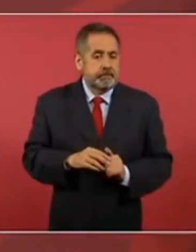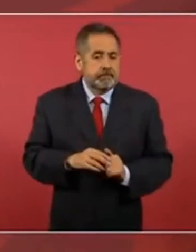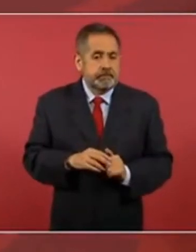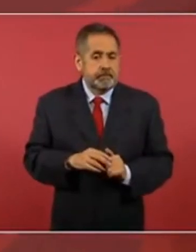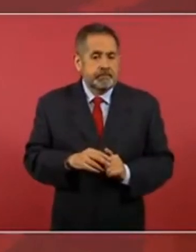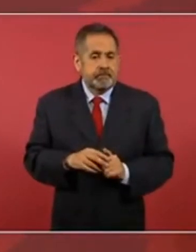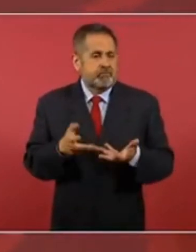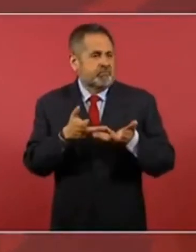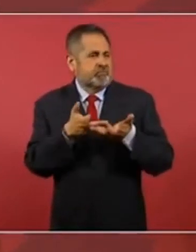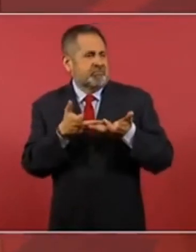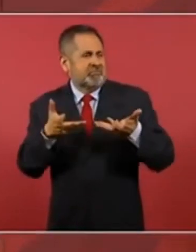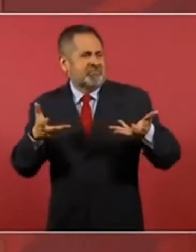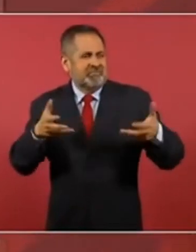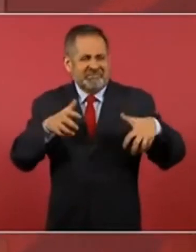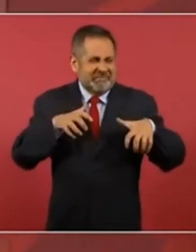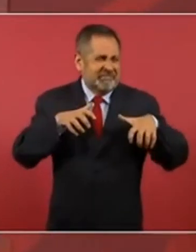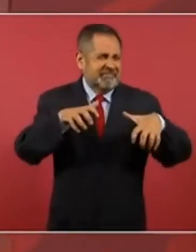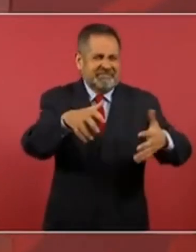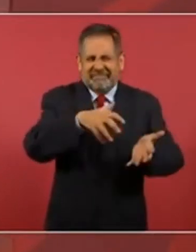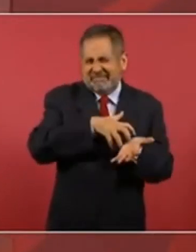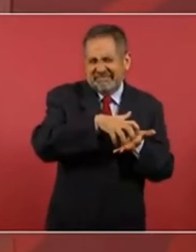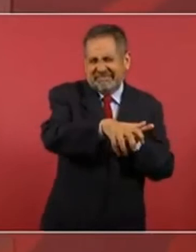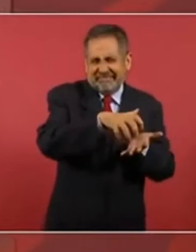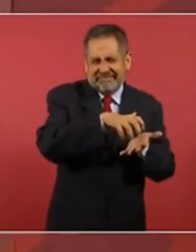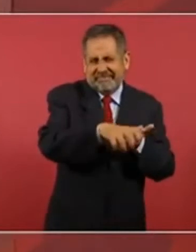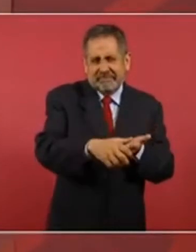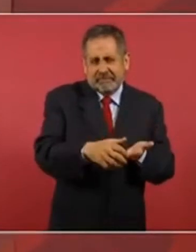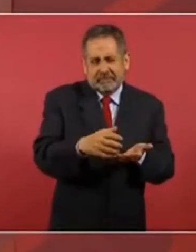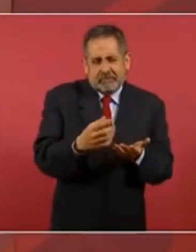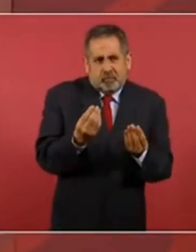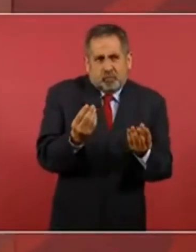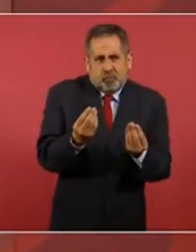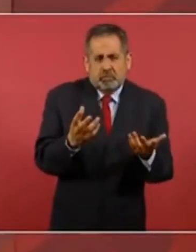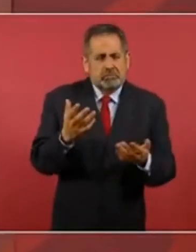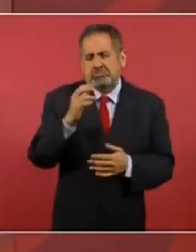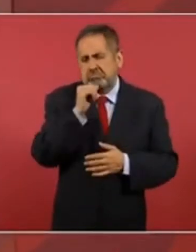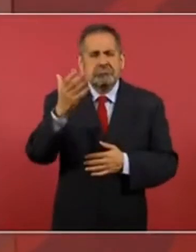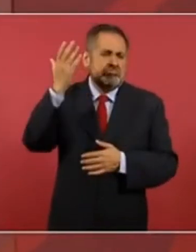tanto monocultivo o producción comercial